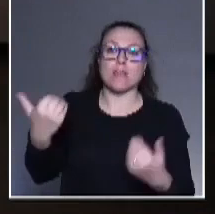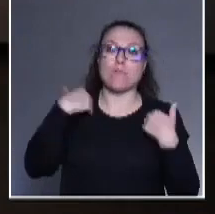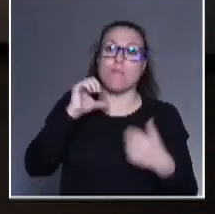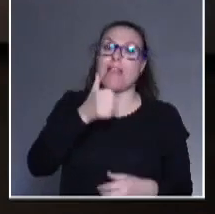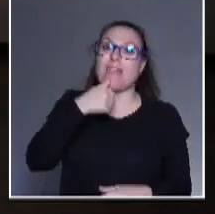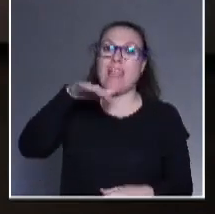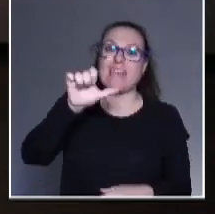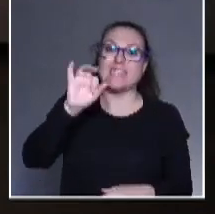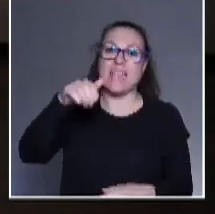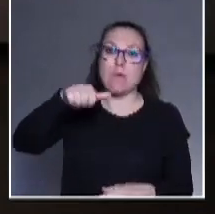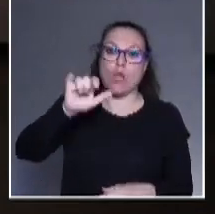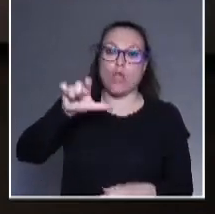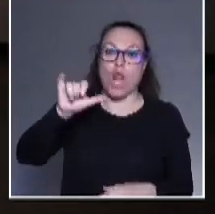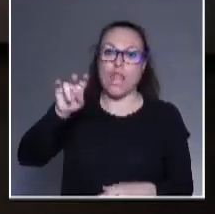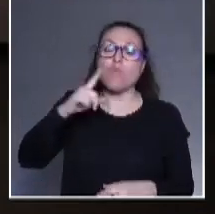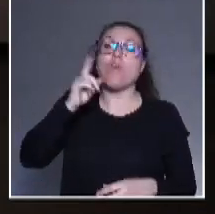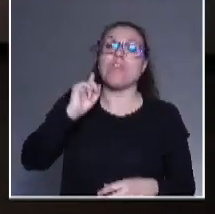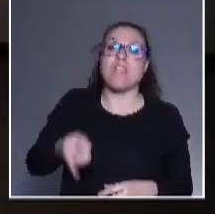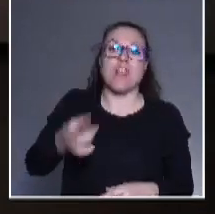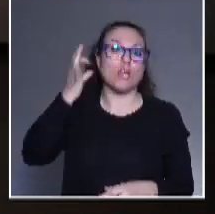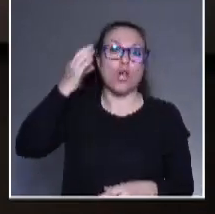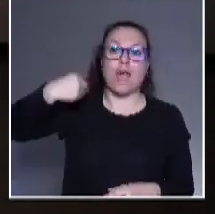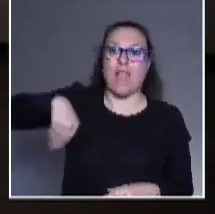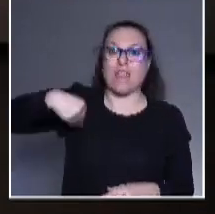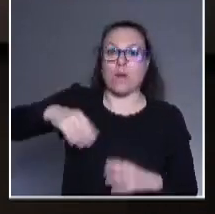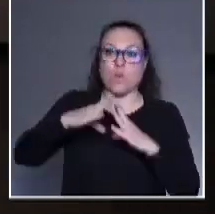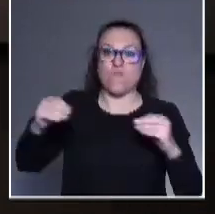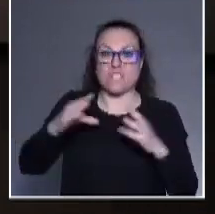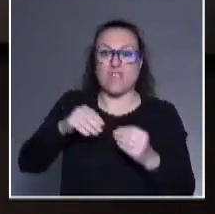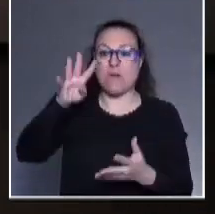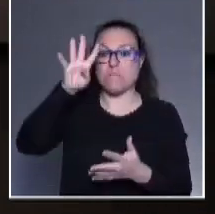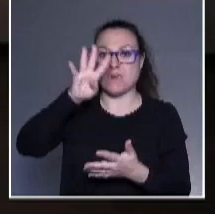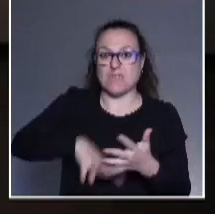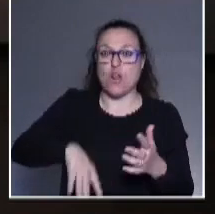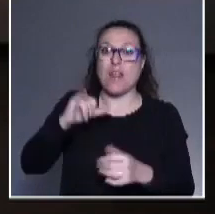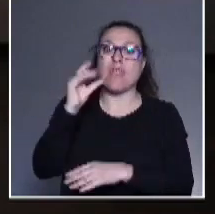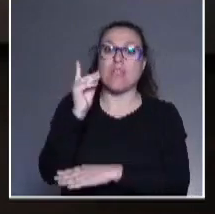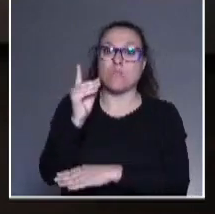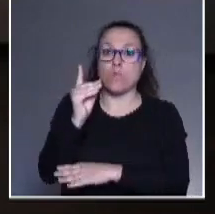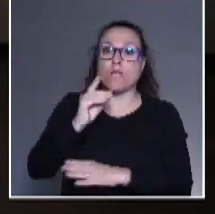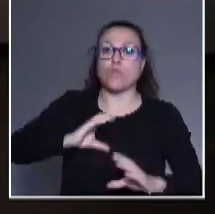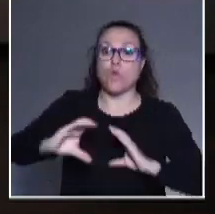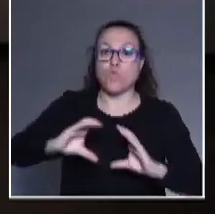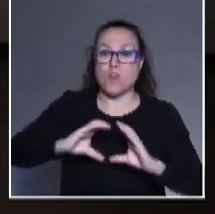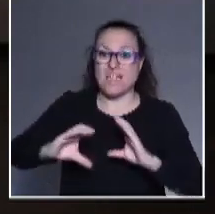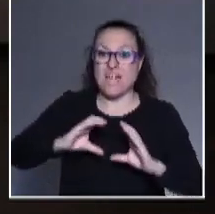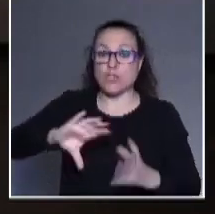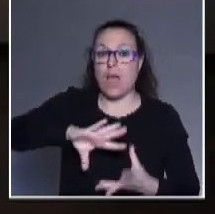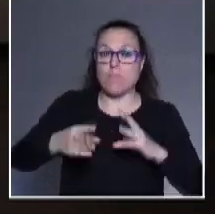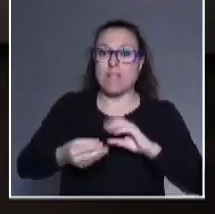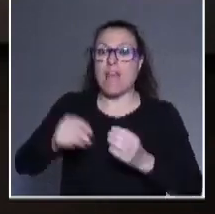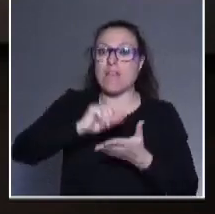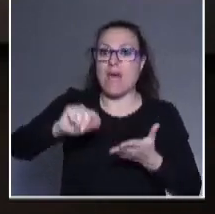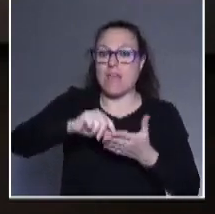Estrella Montolío Durán. Ella es la directora de la Cátedra Universitat de Barcelona i la Diputació de Comunicación Clara aplicada a las